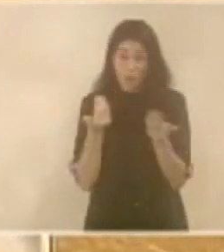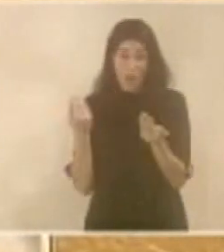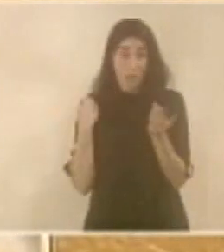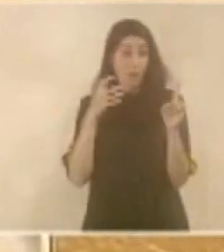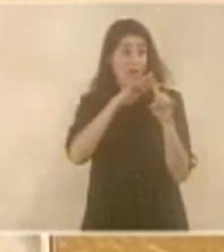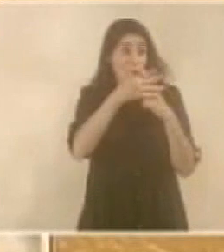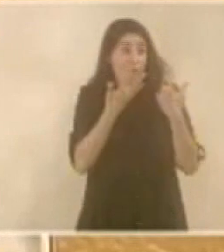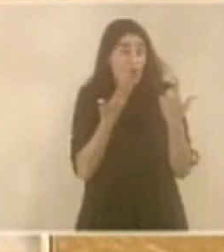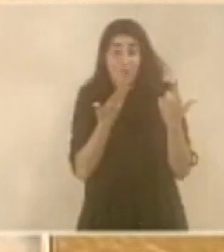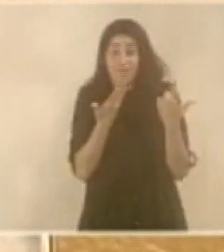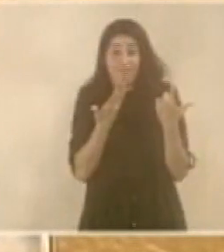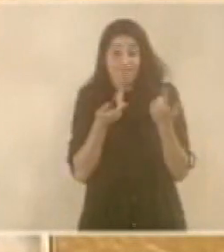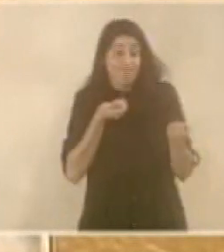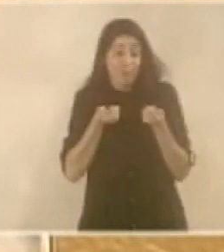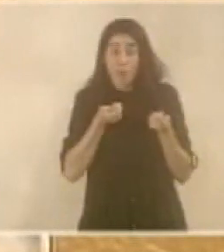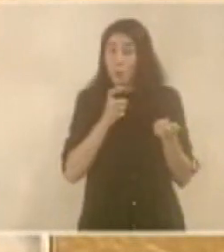situación,